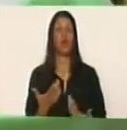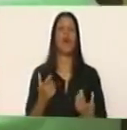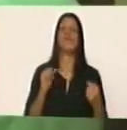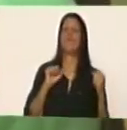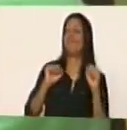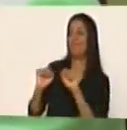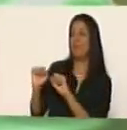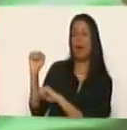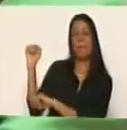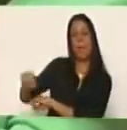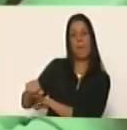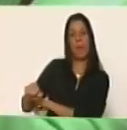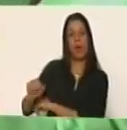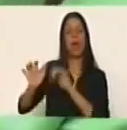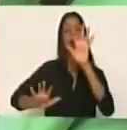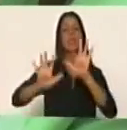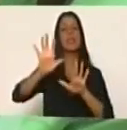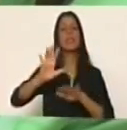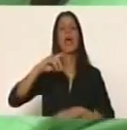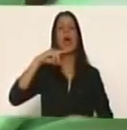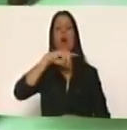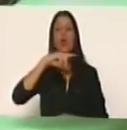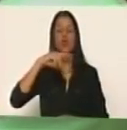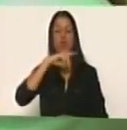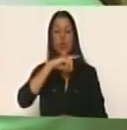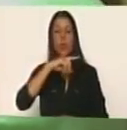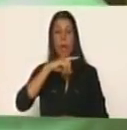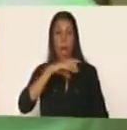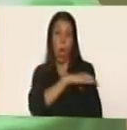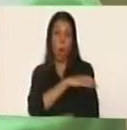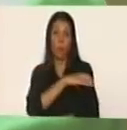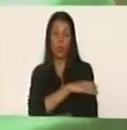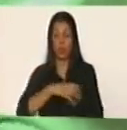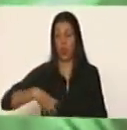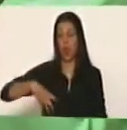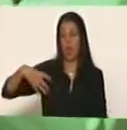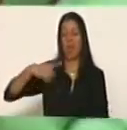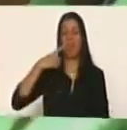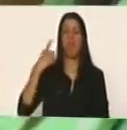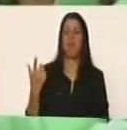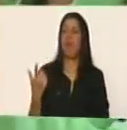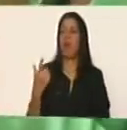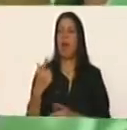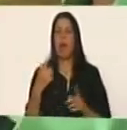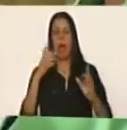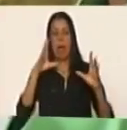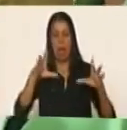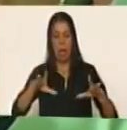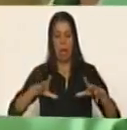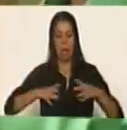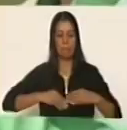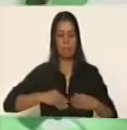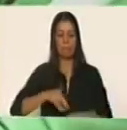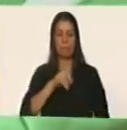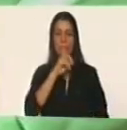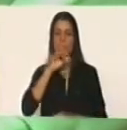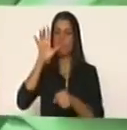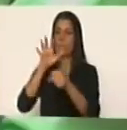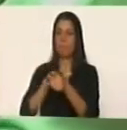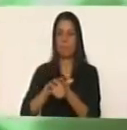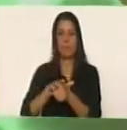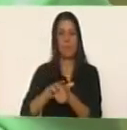que esa élite tuviera que reconocer que nosotros, el pueblo venezolano, es el gobierno el día de hoy en la República.